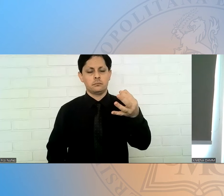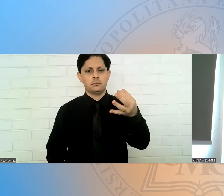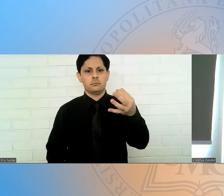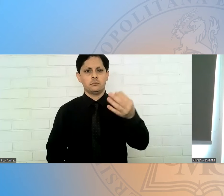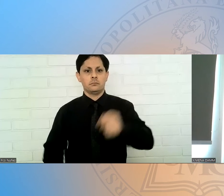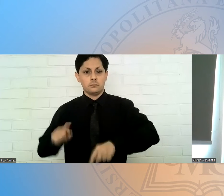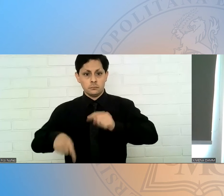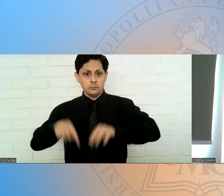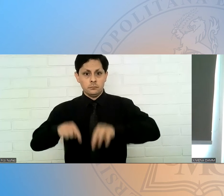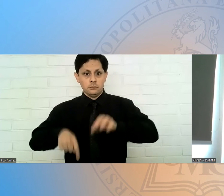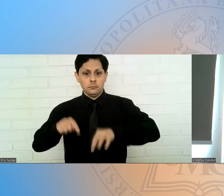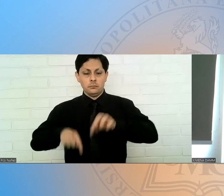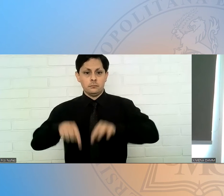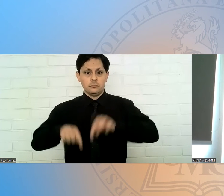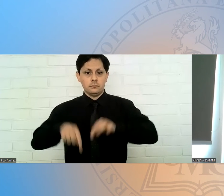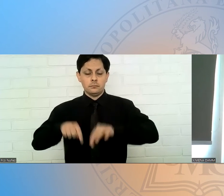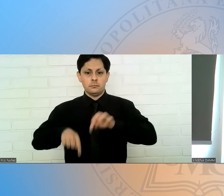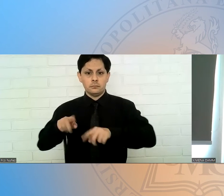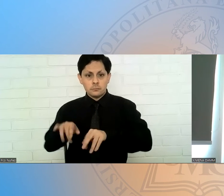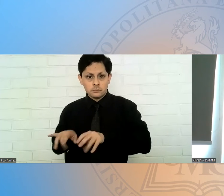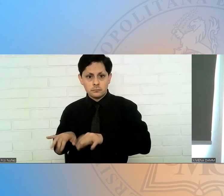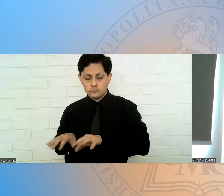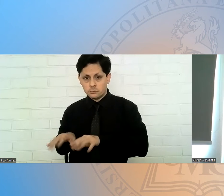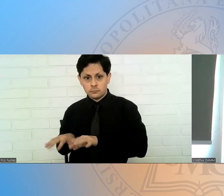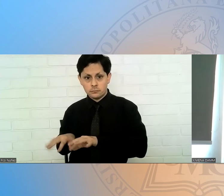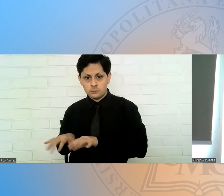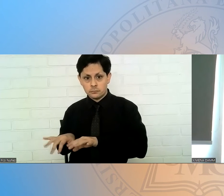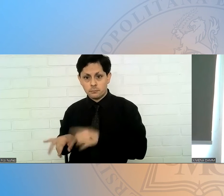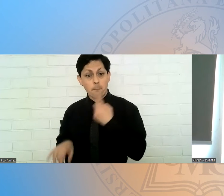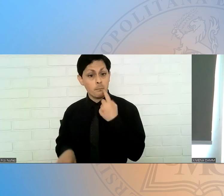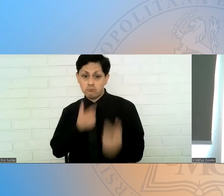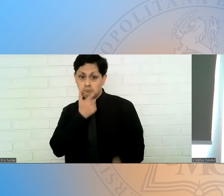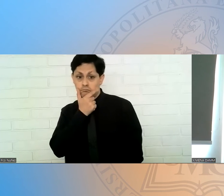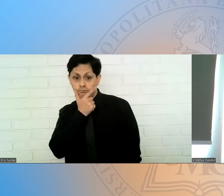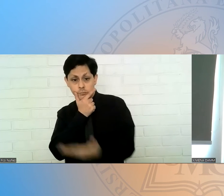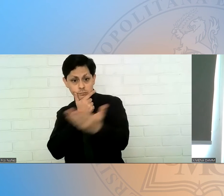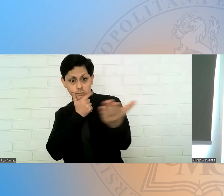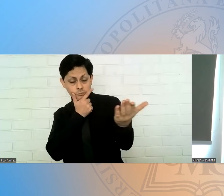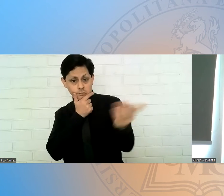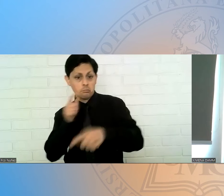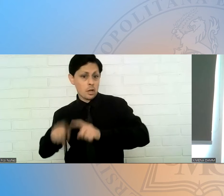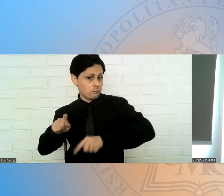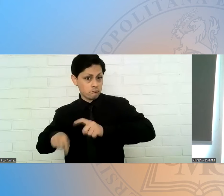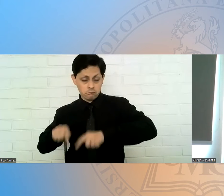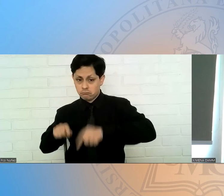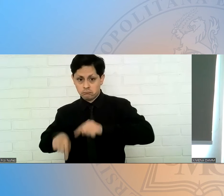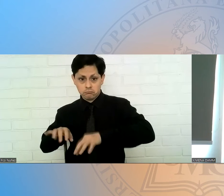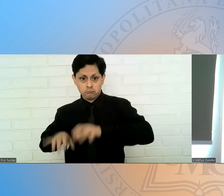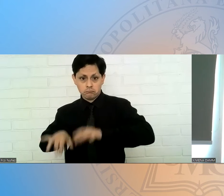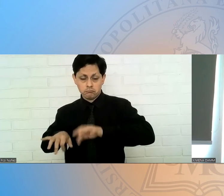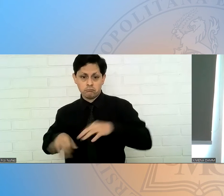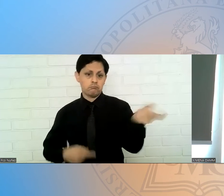leerlas o a escucharlas, ya y dirigirlas a algunas de nuestras ponencistas del día de hoy.